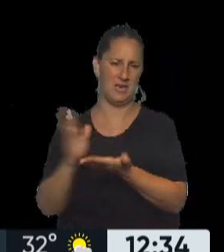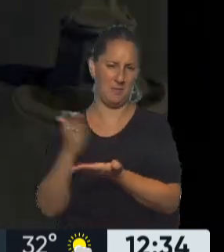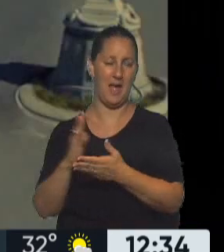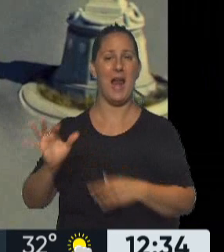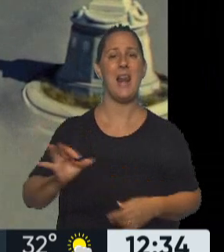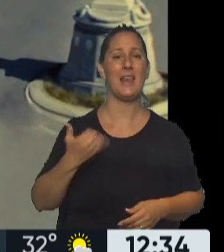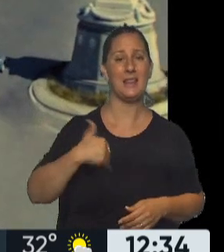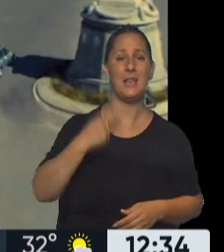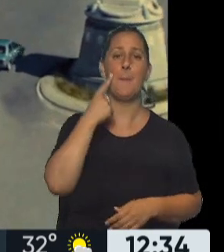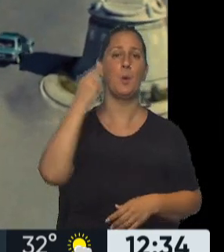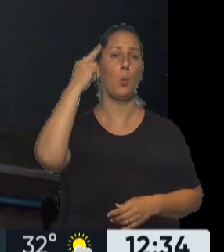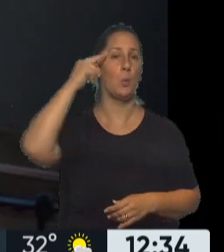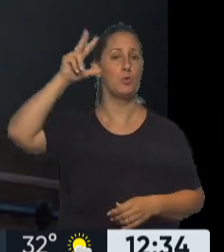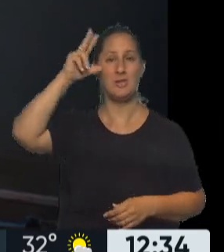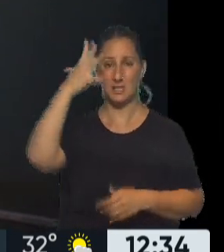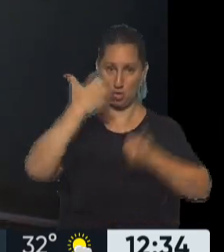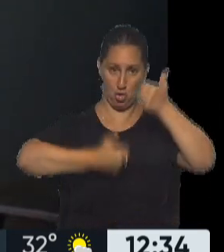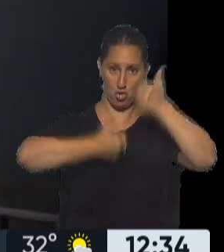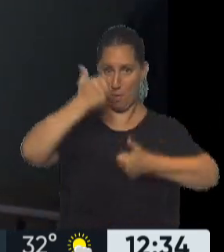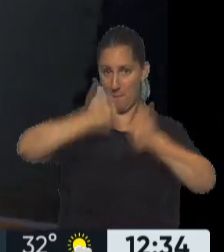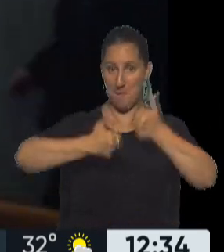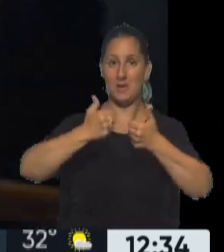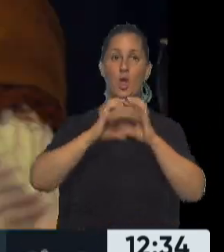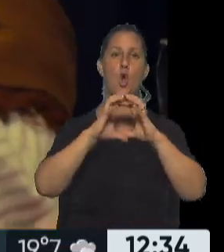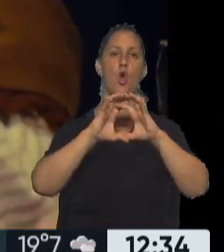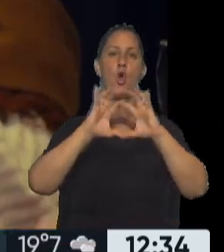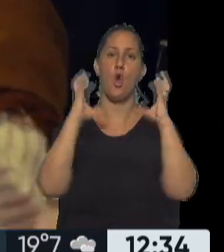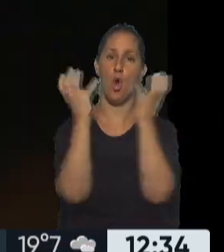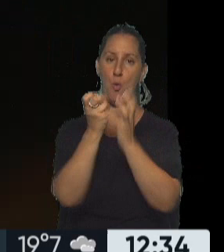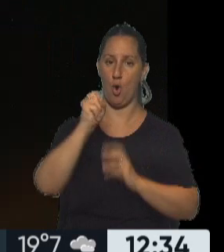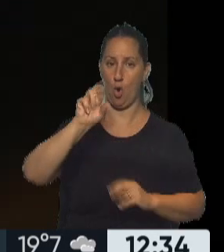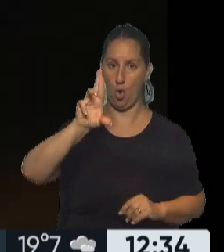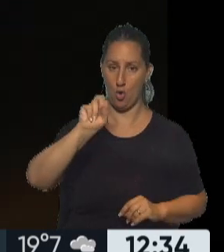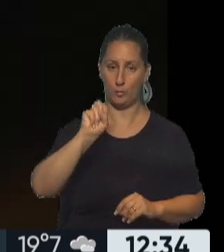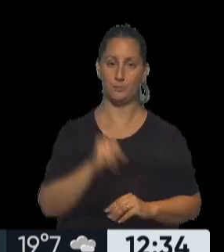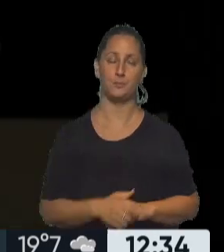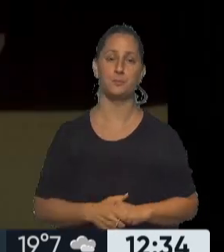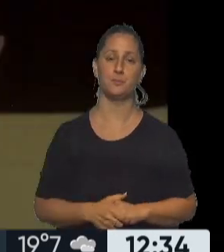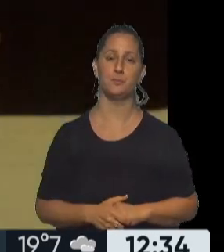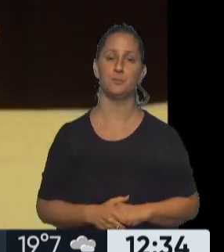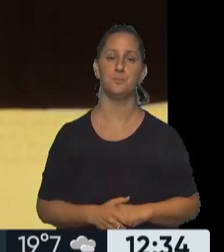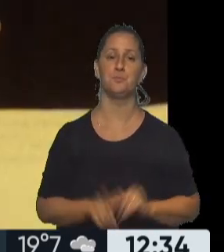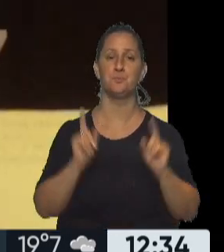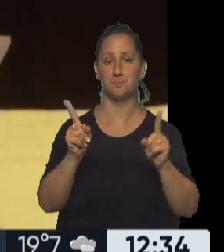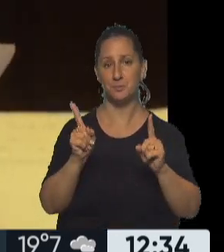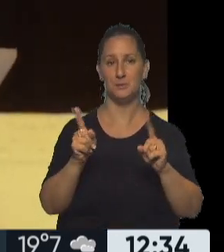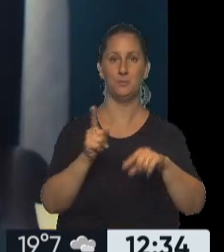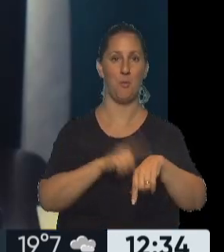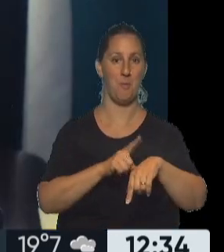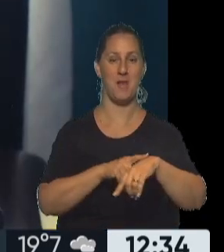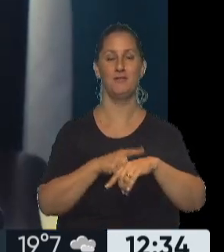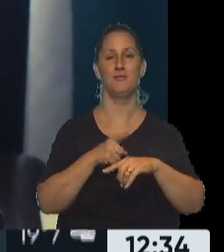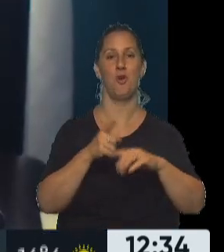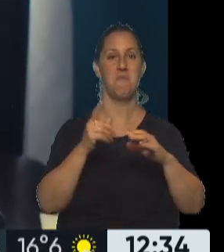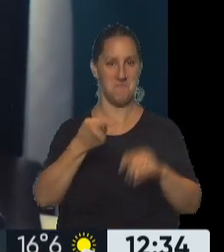Argentina 1985 compite en los Globos de Oro y allí están haciendo un recorrido en esta temporada muy